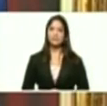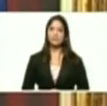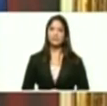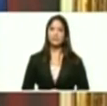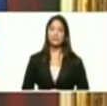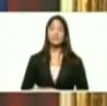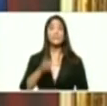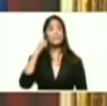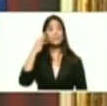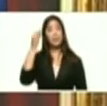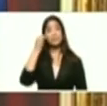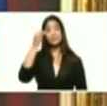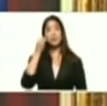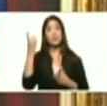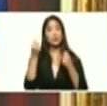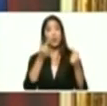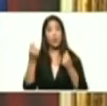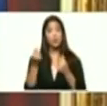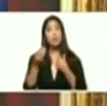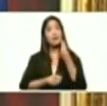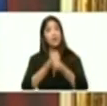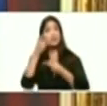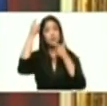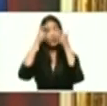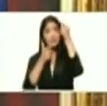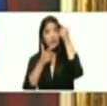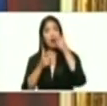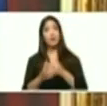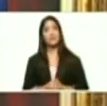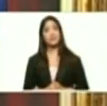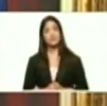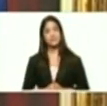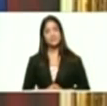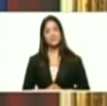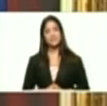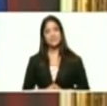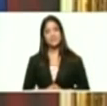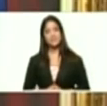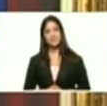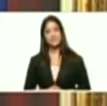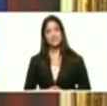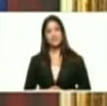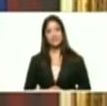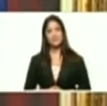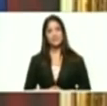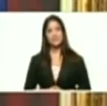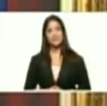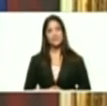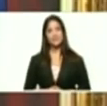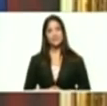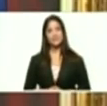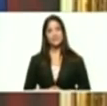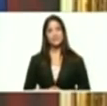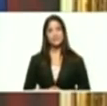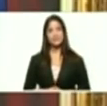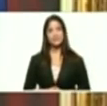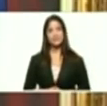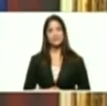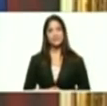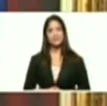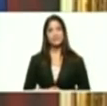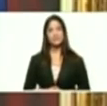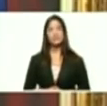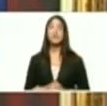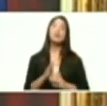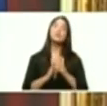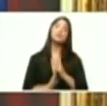hecha del pensamiento económico que construyó nuestro comandante Chávez de manera maravillosa durante el ejercicio de